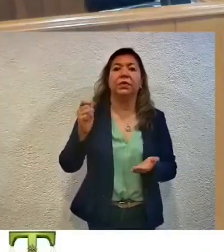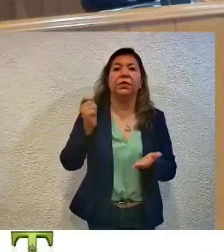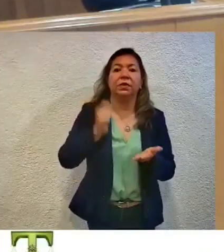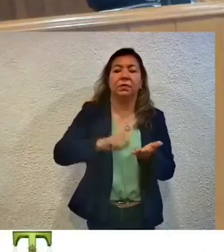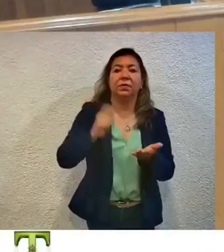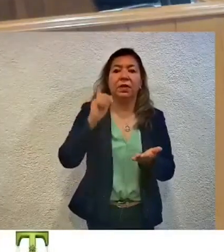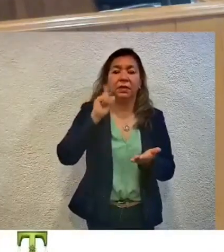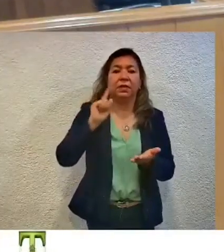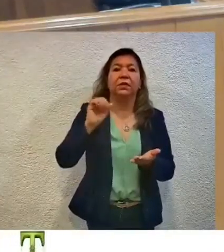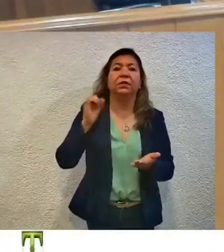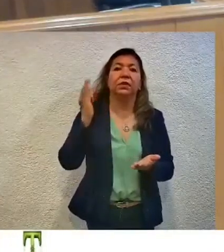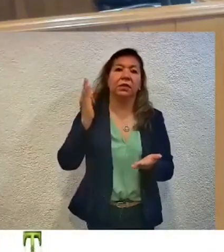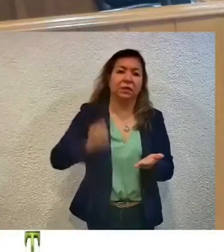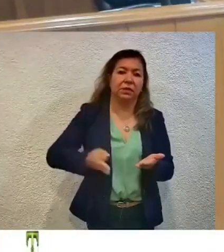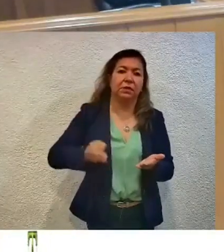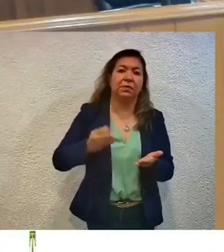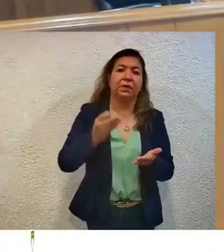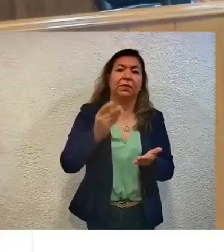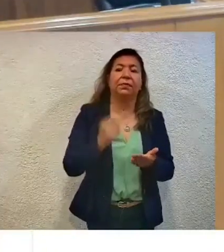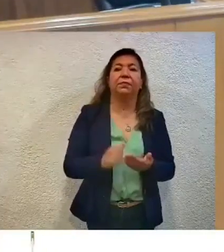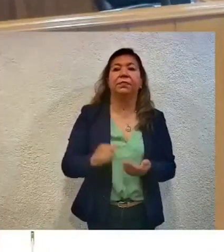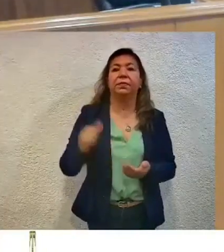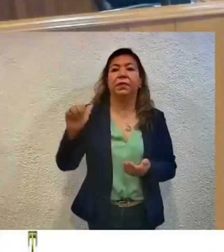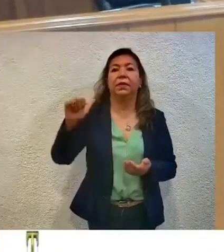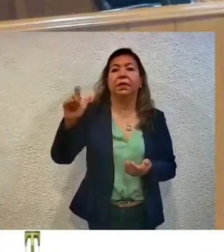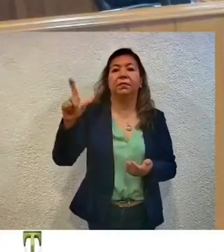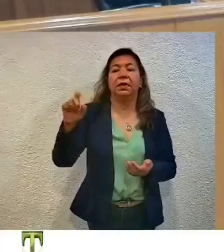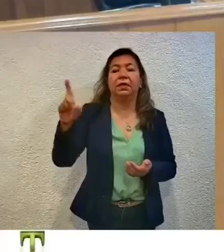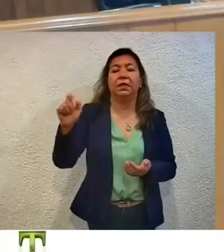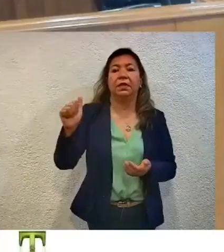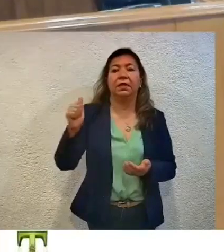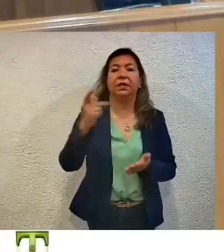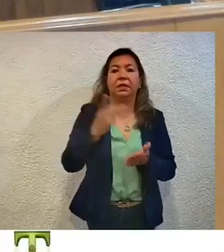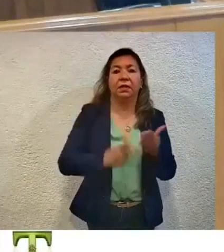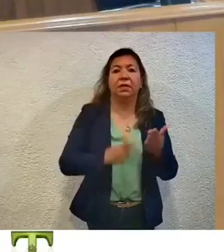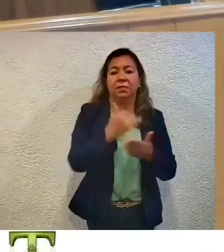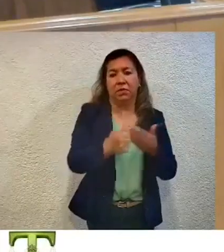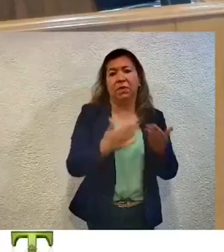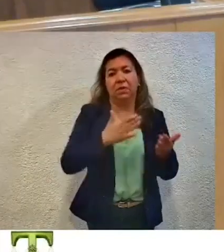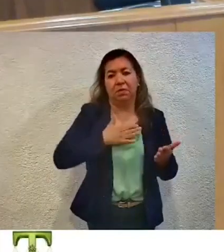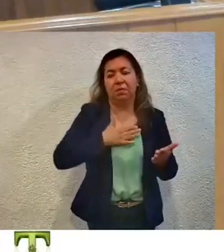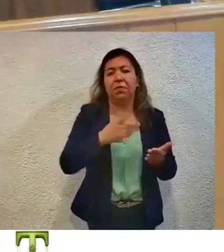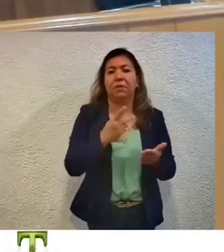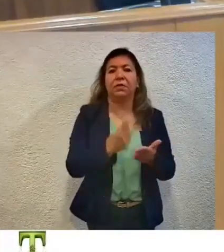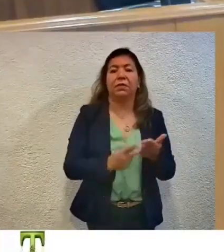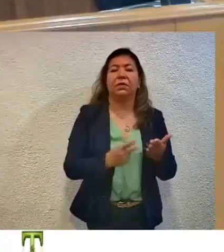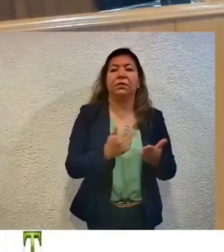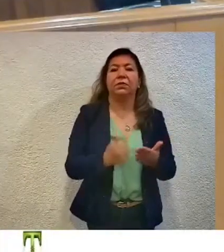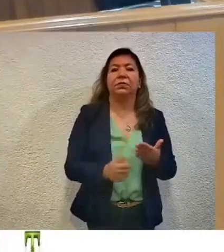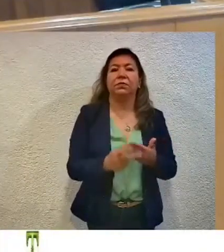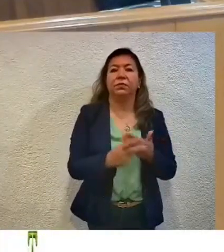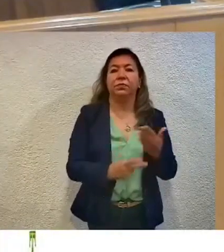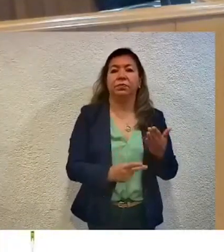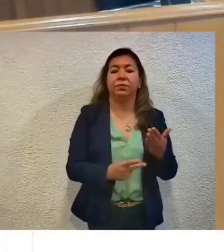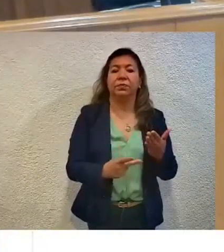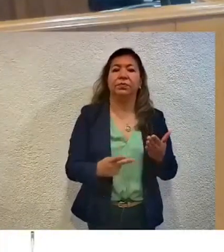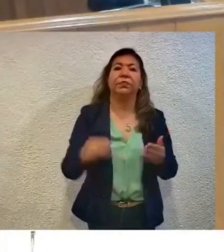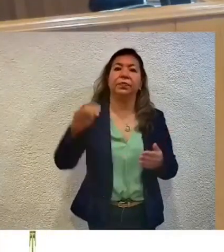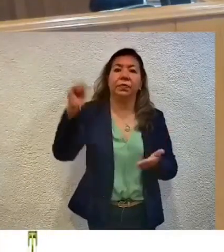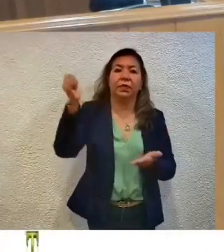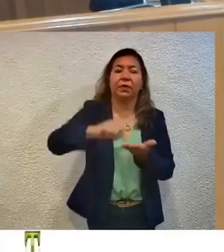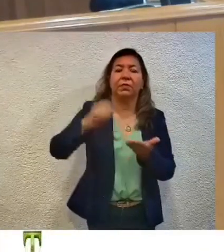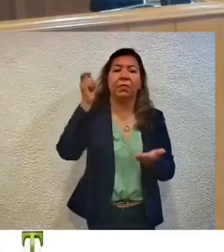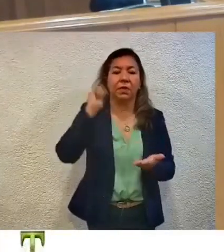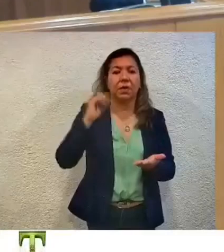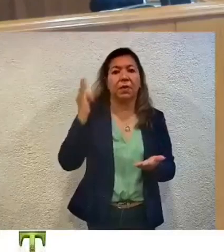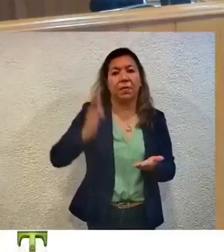Salgado. Con el proyecto. Gracias, magistrado. Magistrada ponente Almadelia Eugenio Alcaraz. Proyecto de la ponencia. Gracias, magistrada.